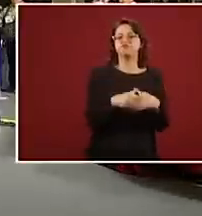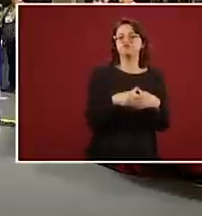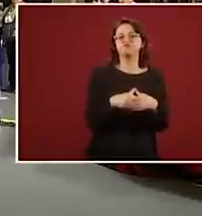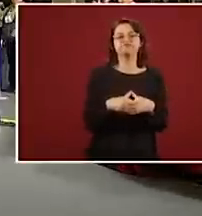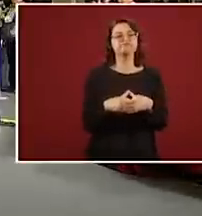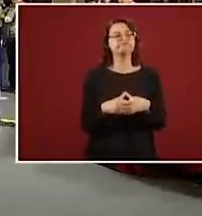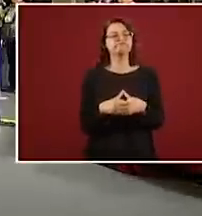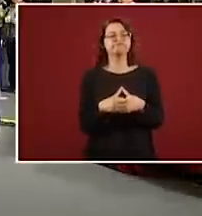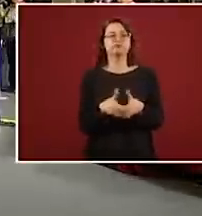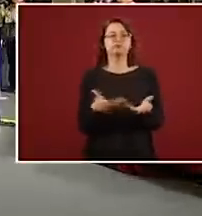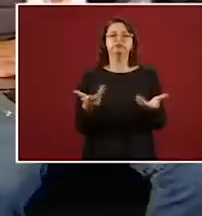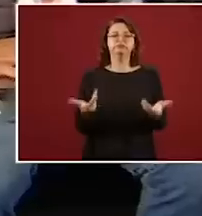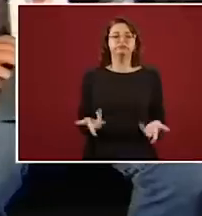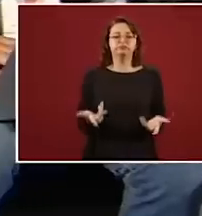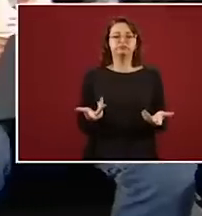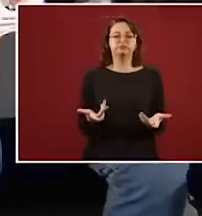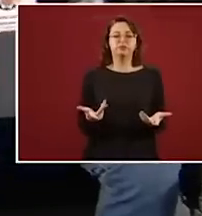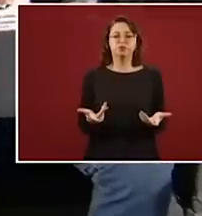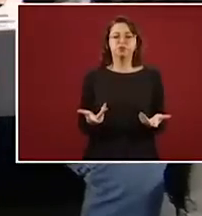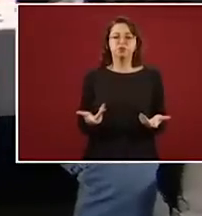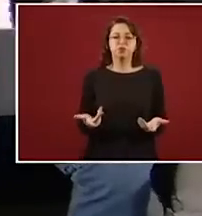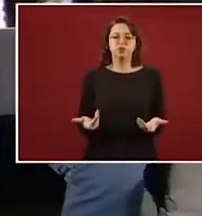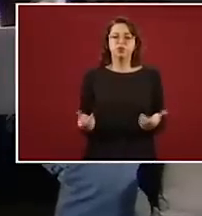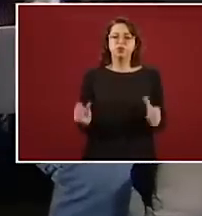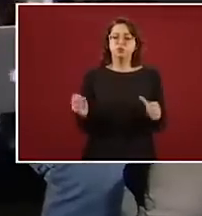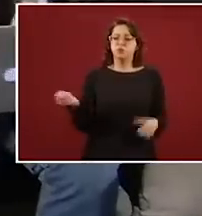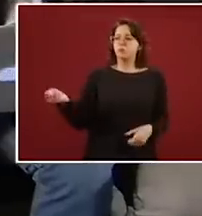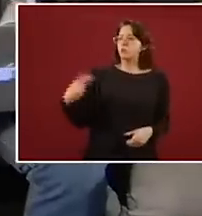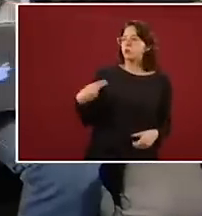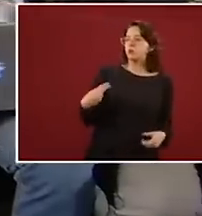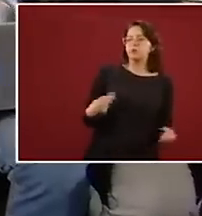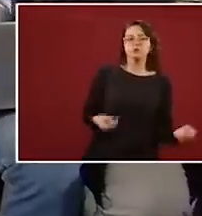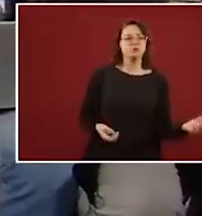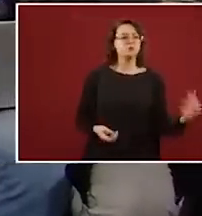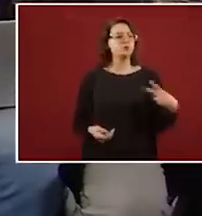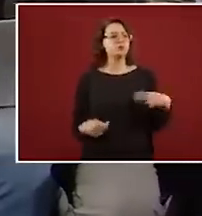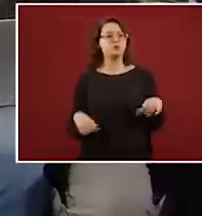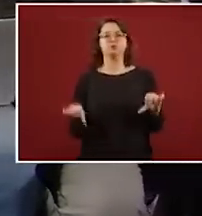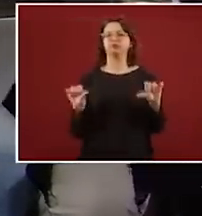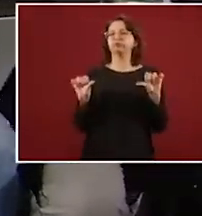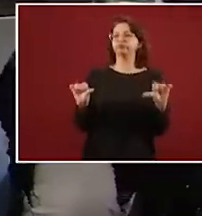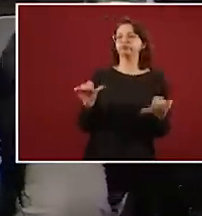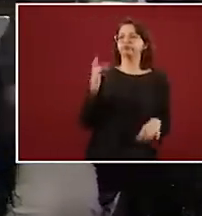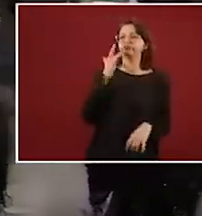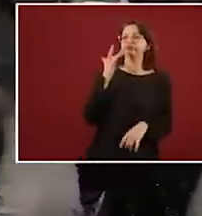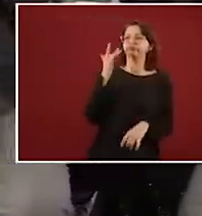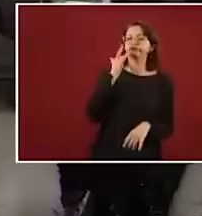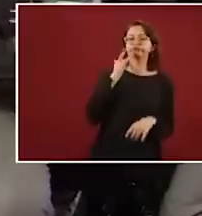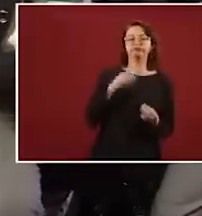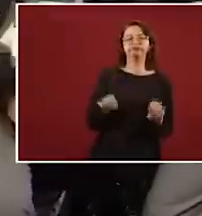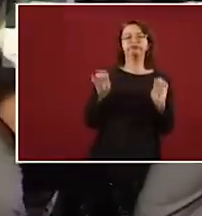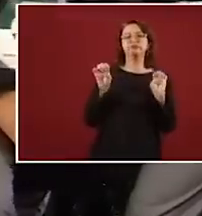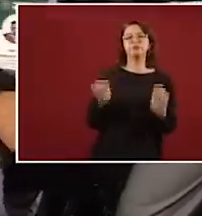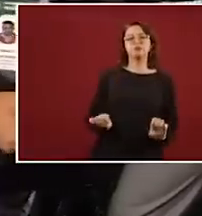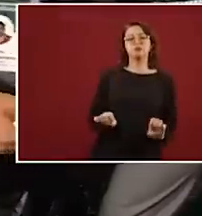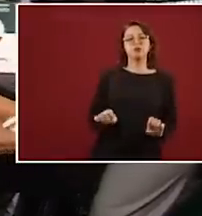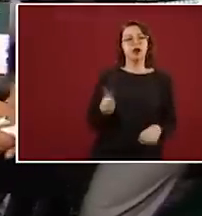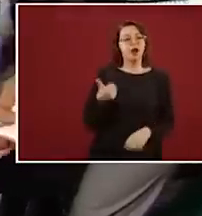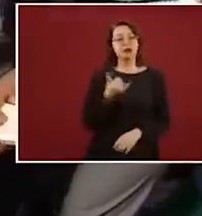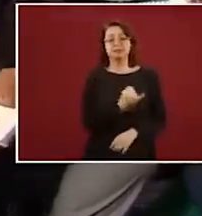colmados de lujos y de privilegios. Por eso se decidió